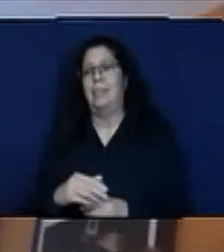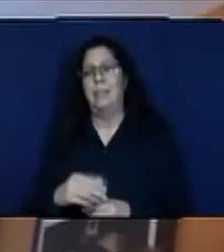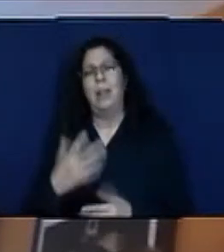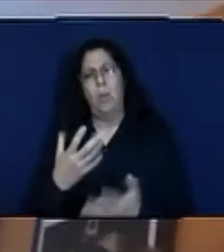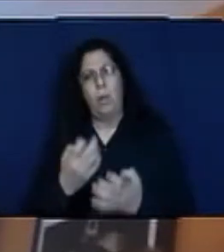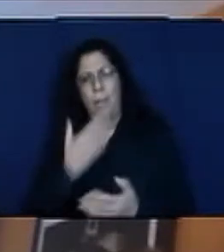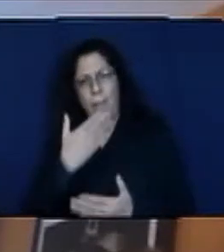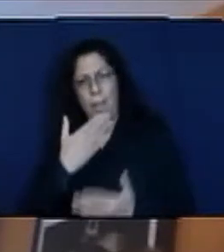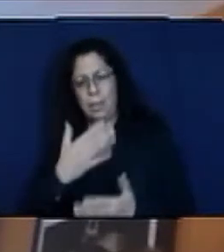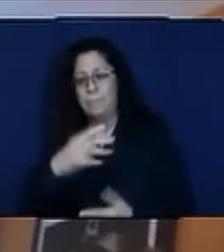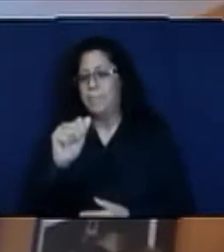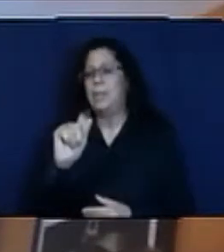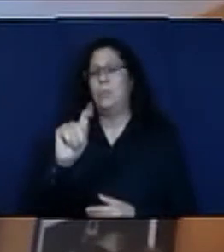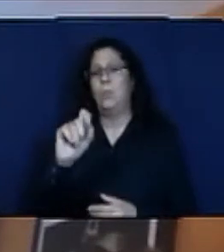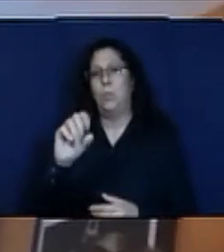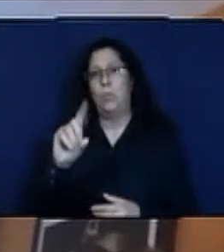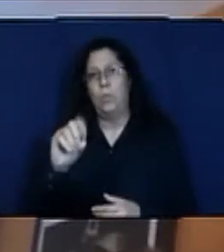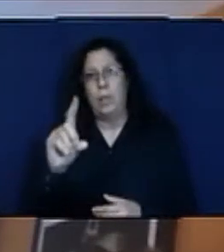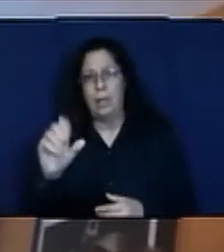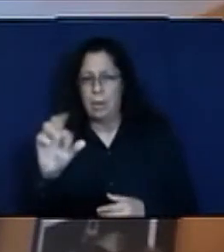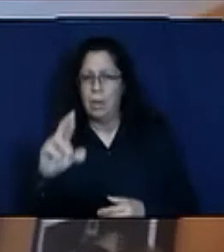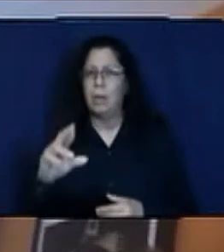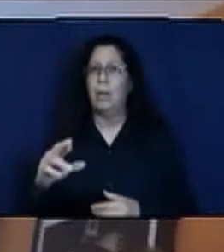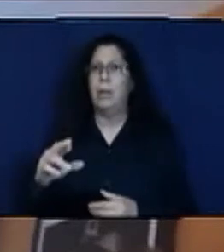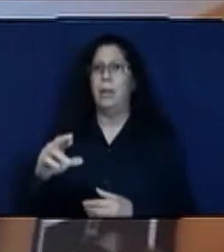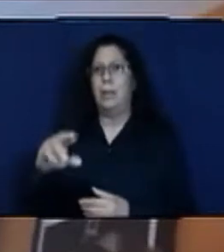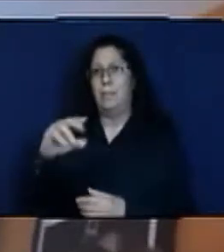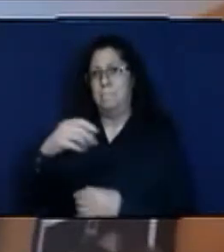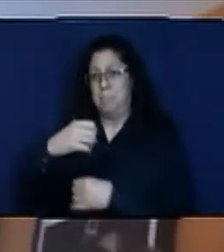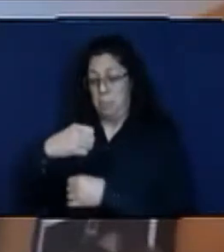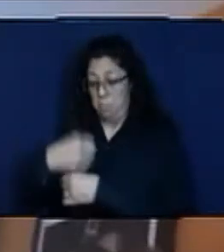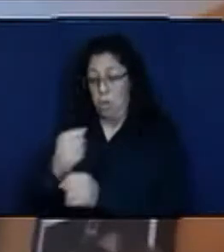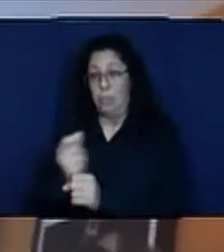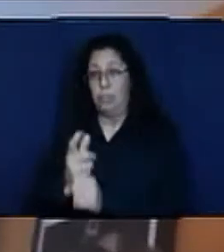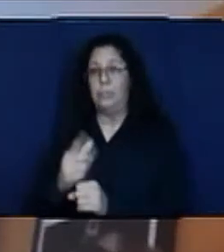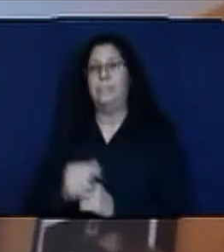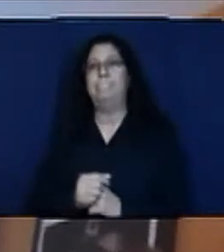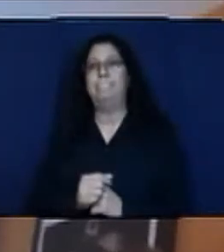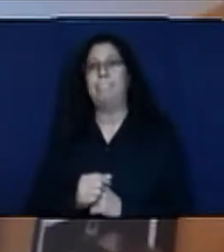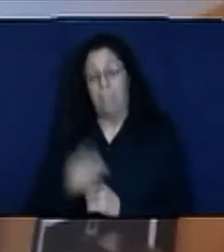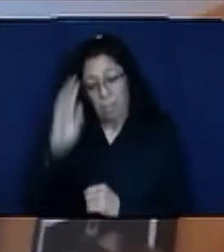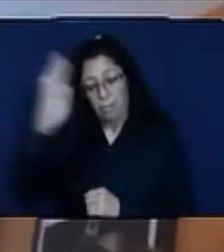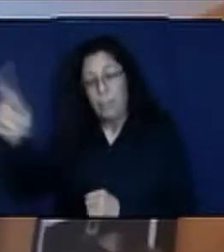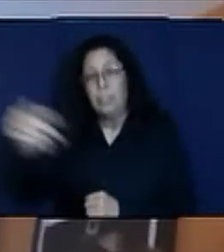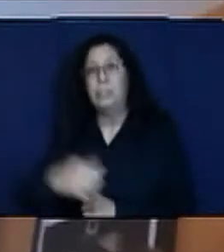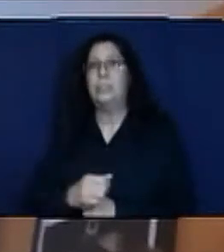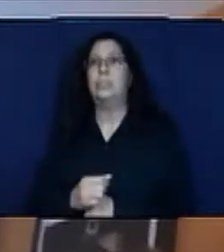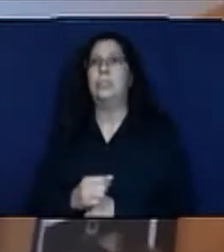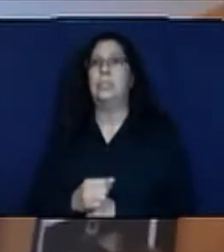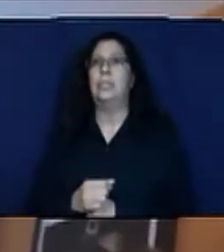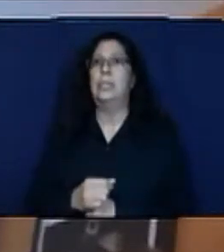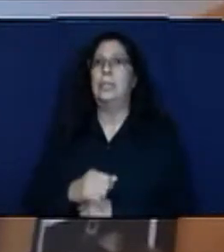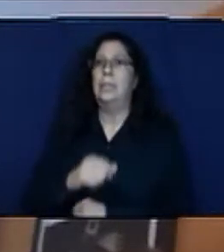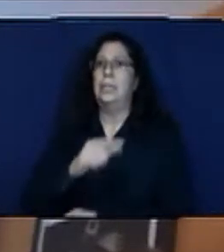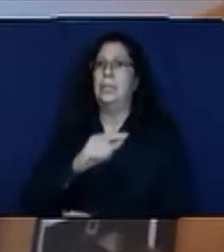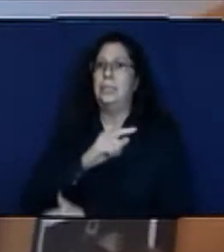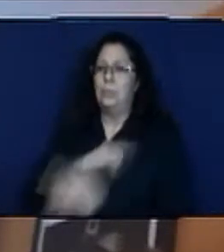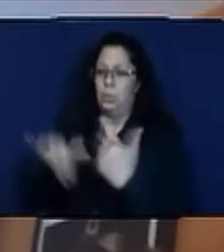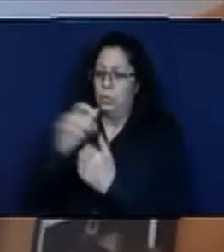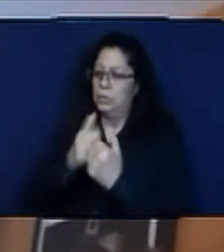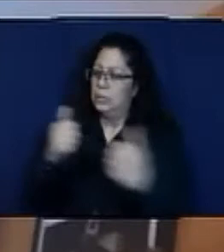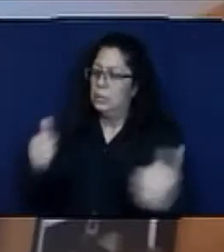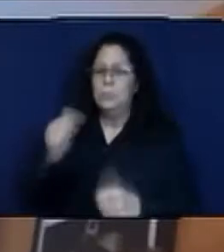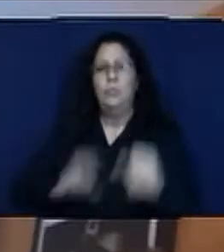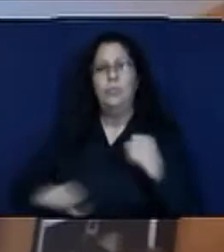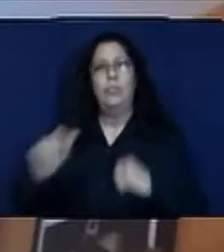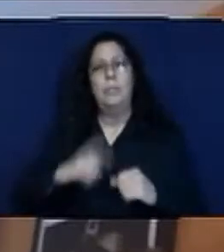Productions, Innovations in Socially Distanced Performance at Princeton's Lewis Center for the Arts por su colaboración y apoyo. Y